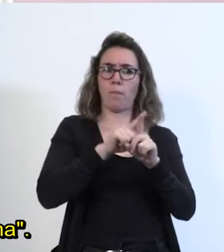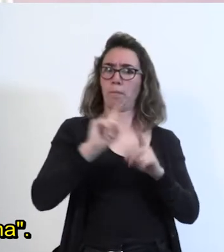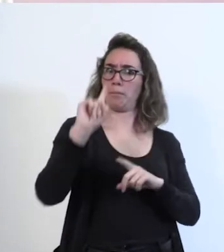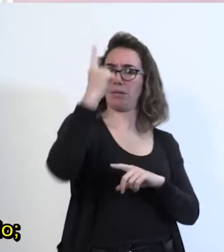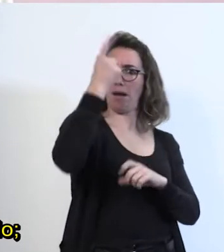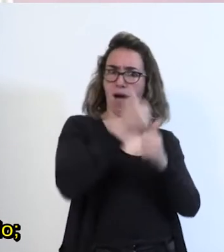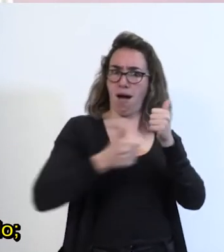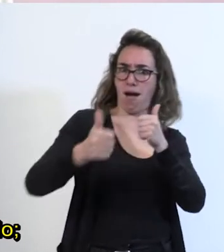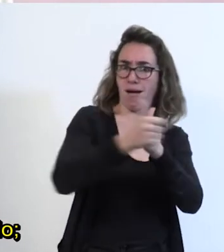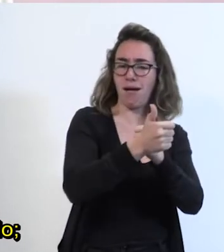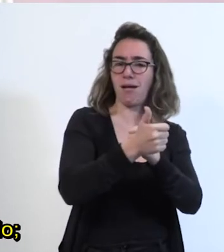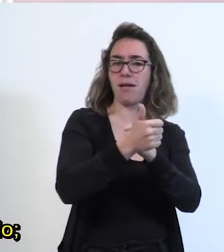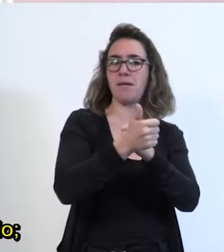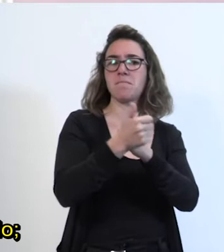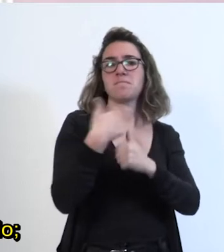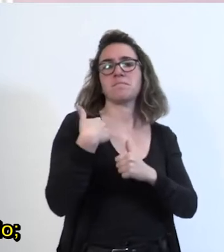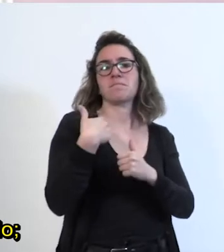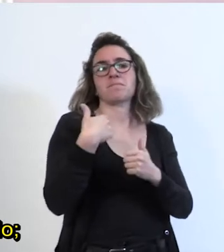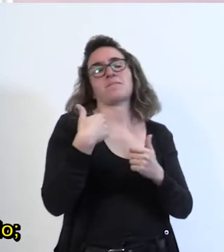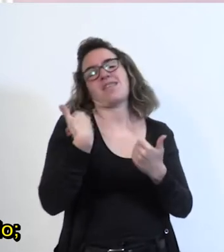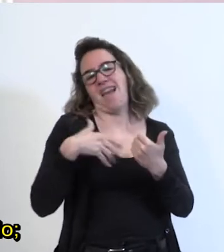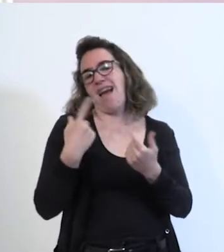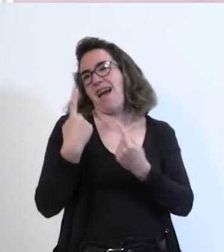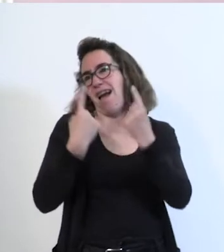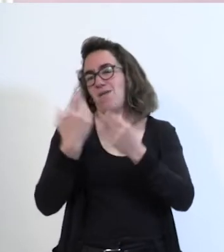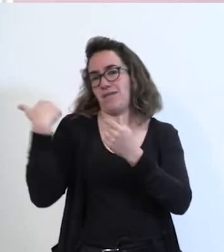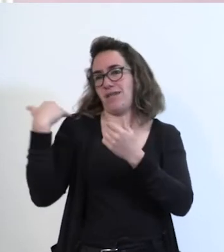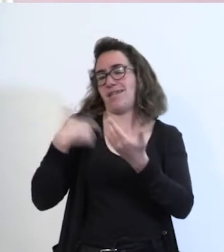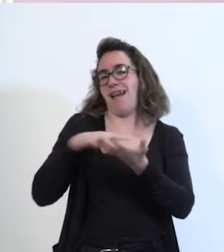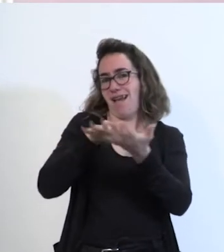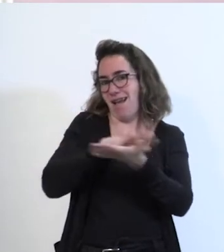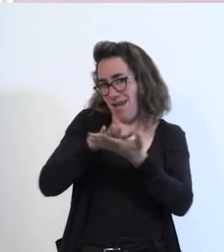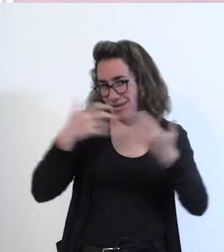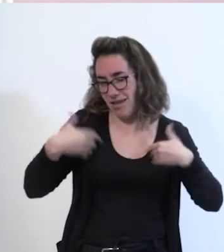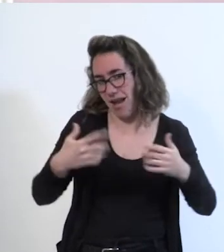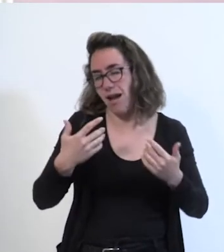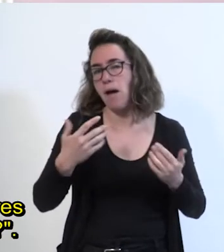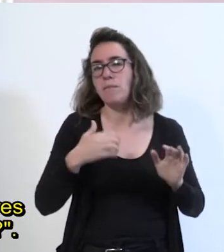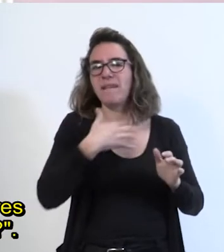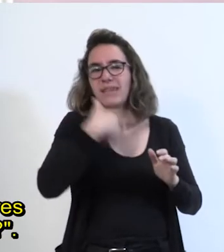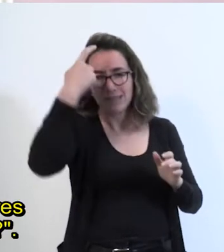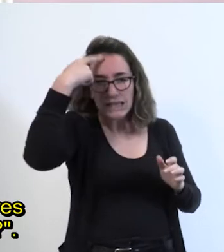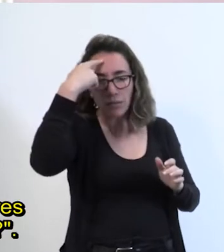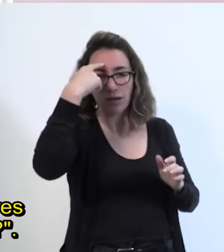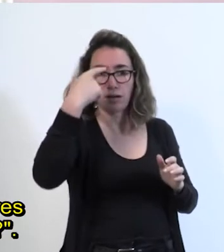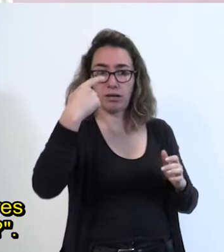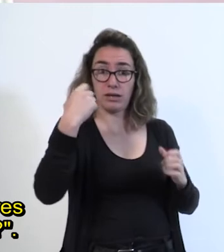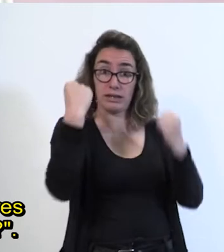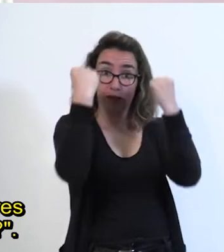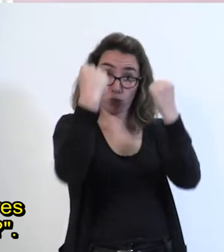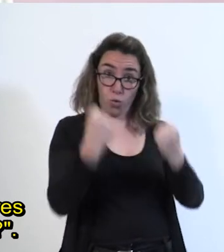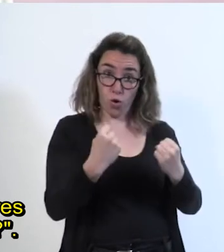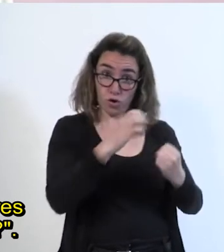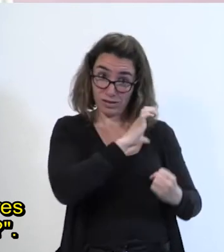este tema. ¿Cómo estáis ahora? Algunas pinceladas ya hemos dado, hemos hablado algo a lo largo de la charla. ¿Cuál es la situación de las mujeres en